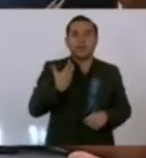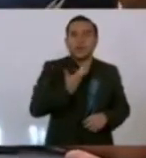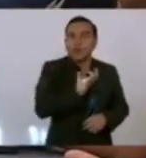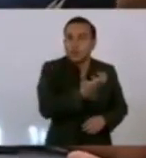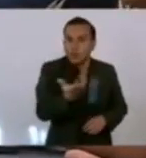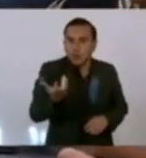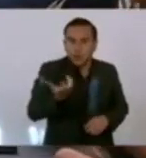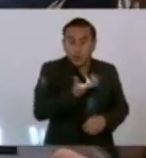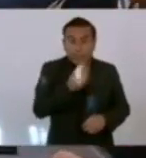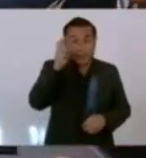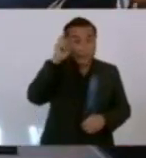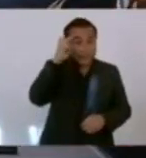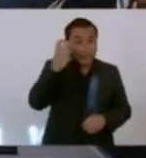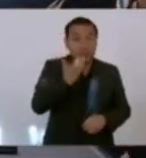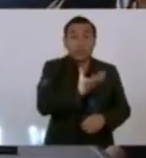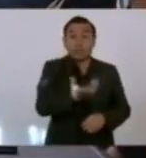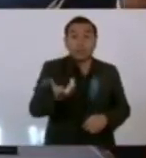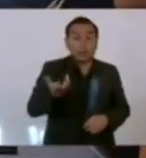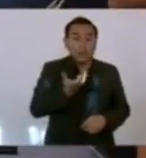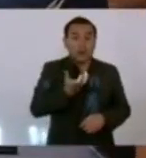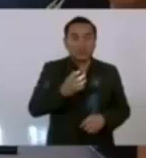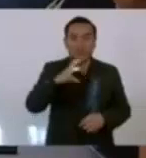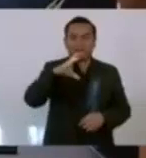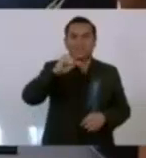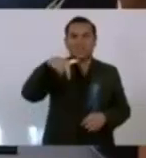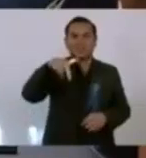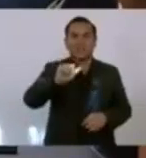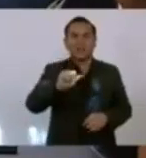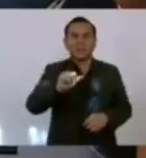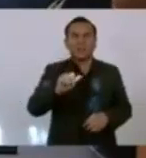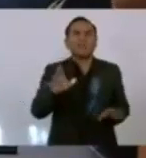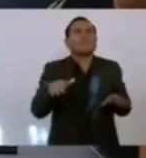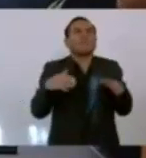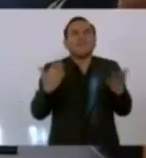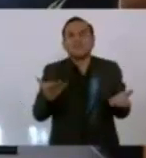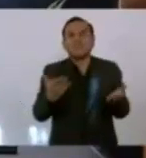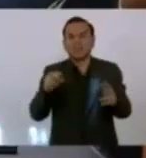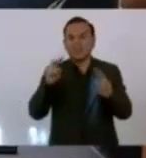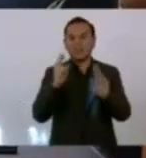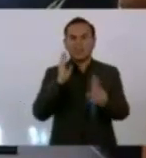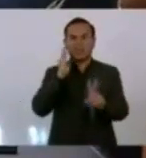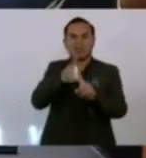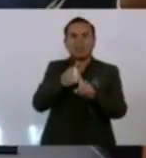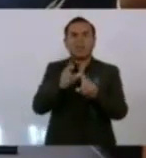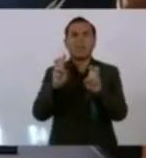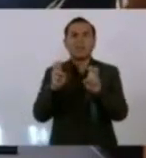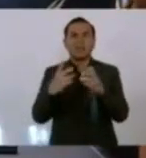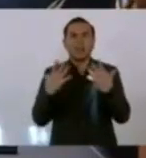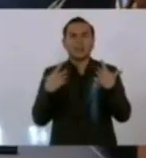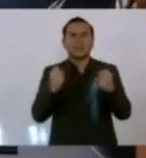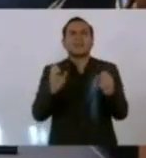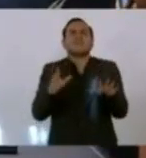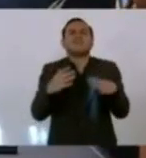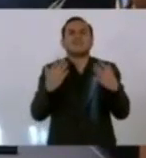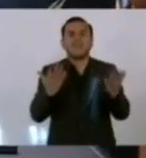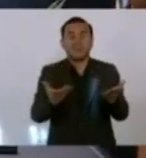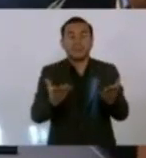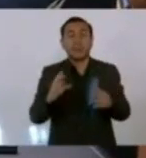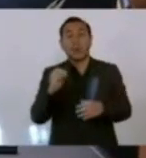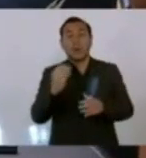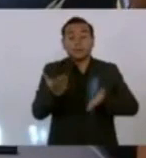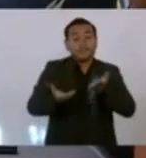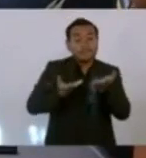por qué está CEPA? No CEPA, obviamente, pero porque están instituciones que no están directamente relacionadas con el virus o con la